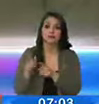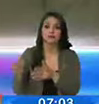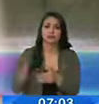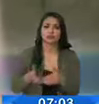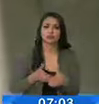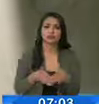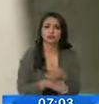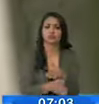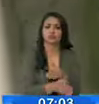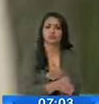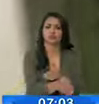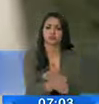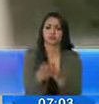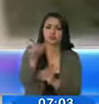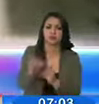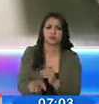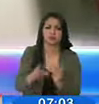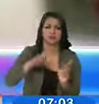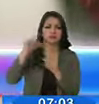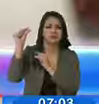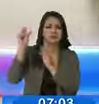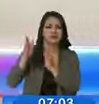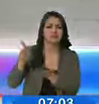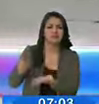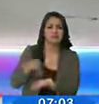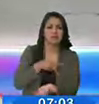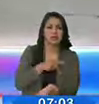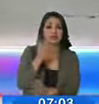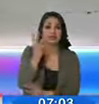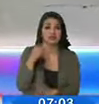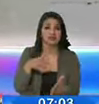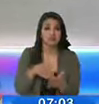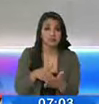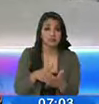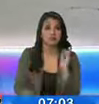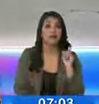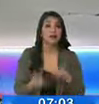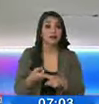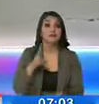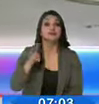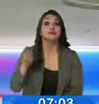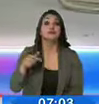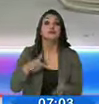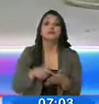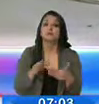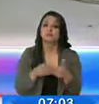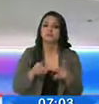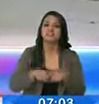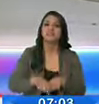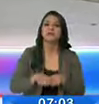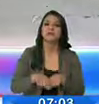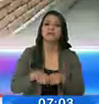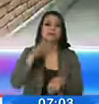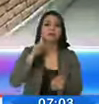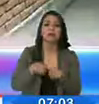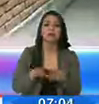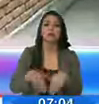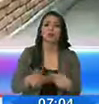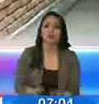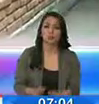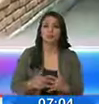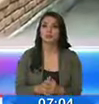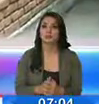Los montos que pagaban los migrantes iban desde los 15.000 hasta los $20.000 dependiendo del arreglo, es